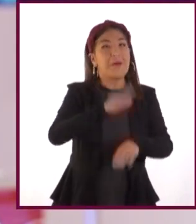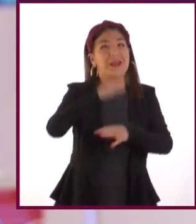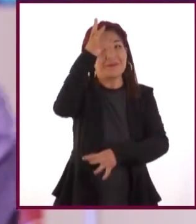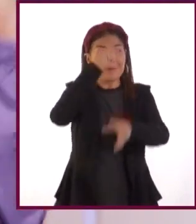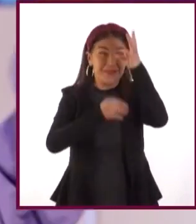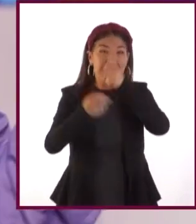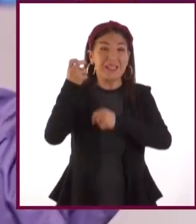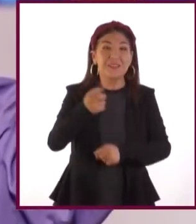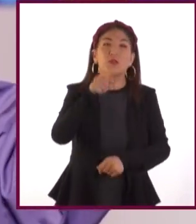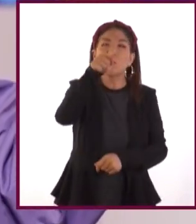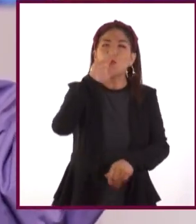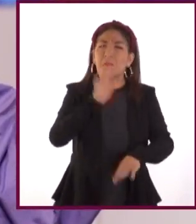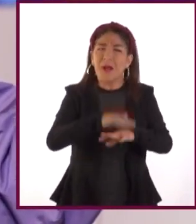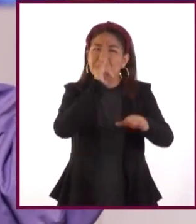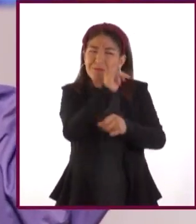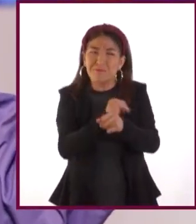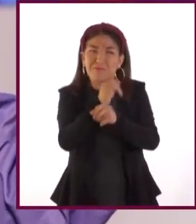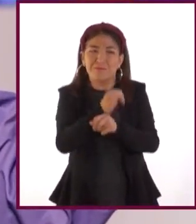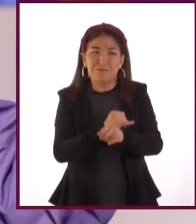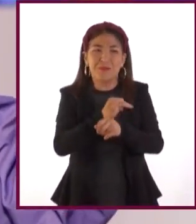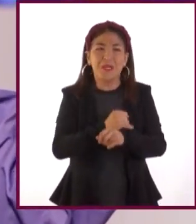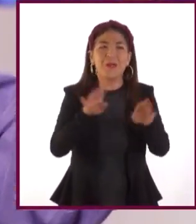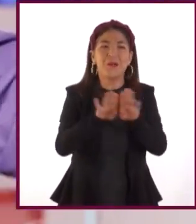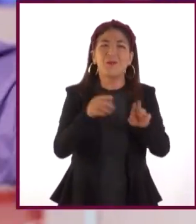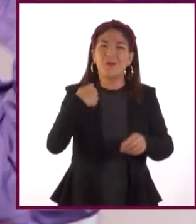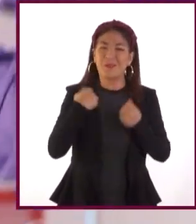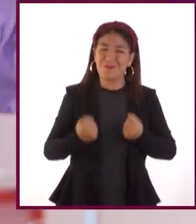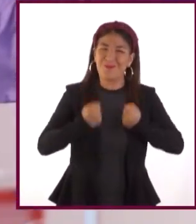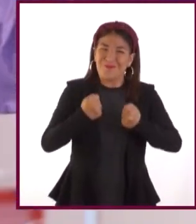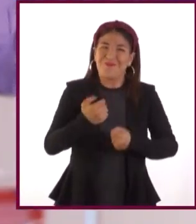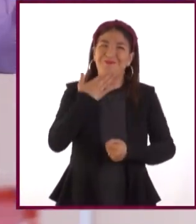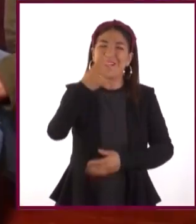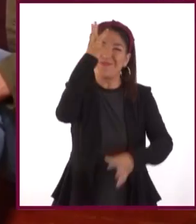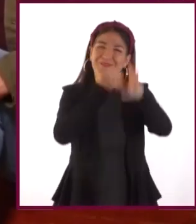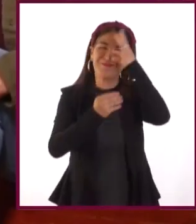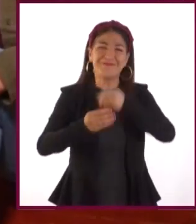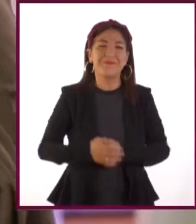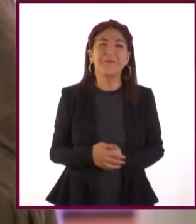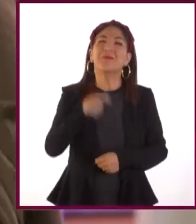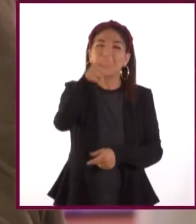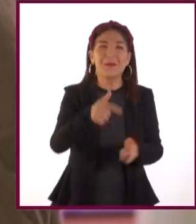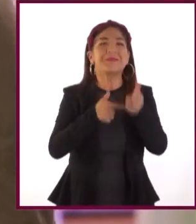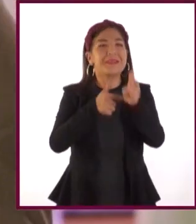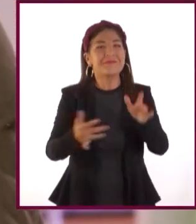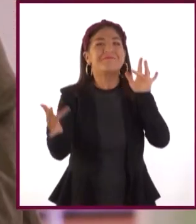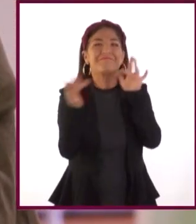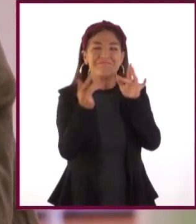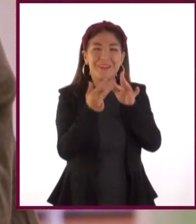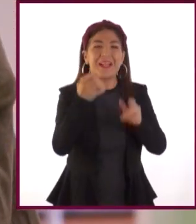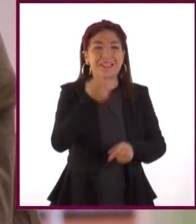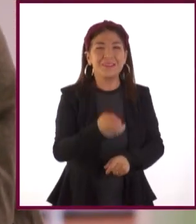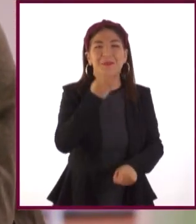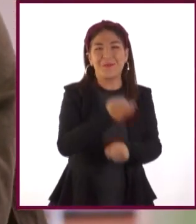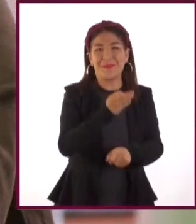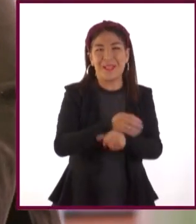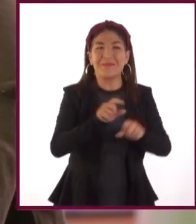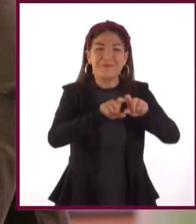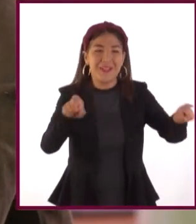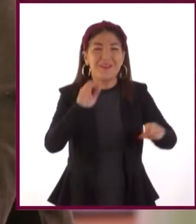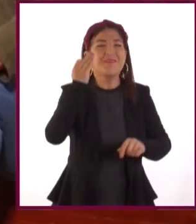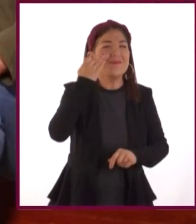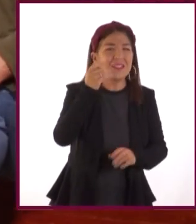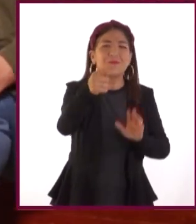kilogramos si se ubica en Marte, donde la gravedad es de 3.71 metros sobre segundo cuadrado. Es momento de despedirnos y esperemos